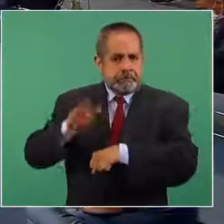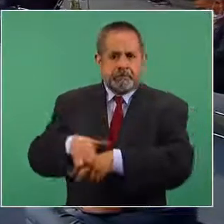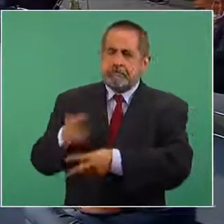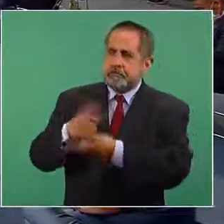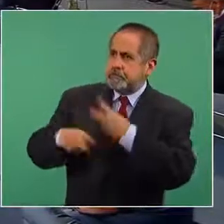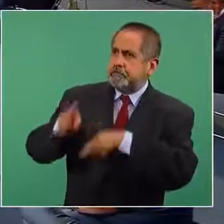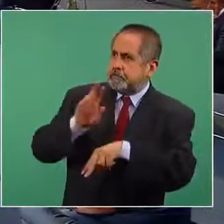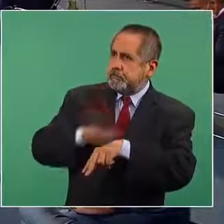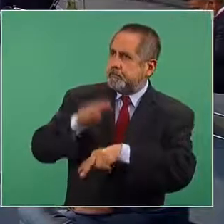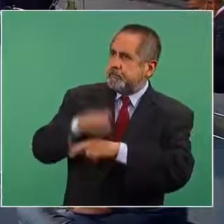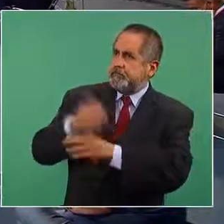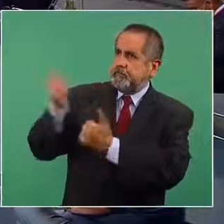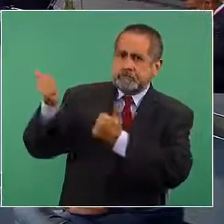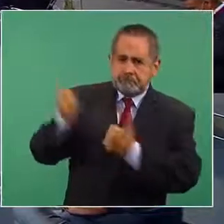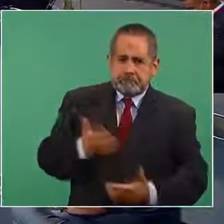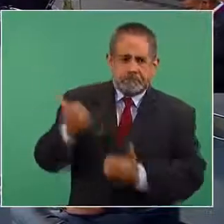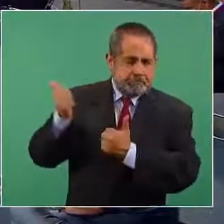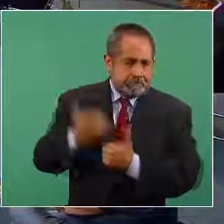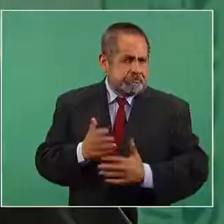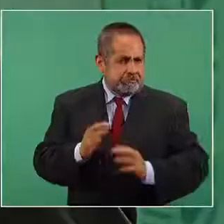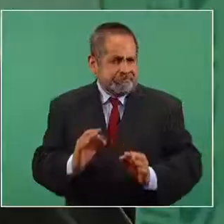vacuna.